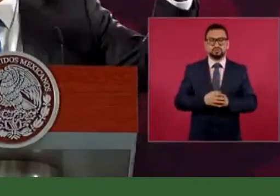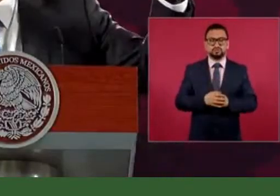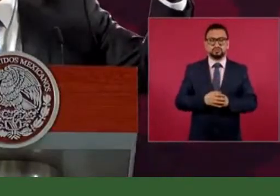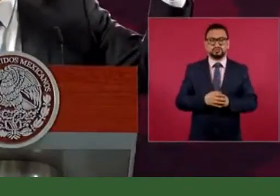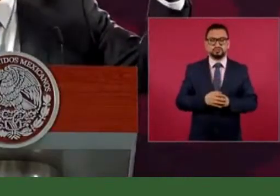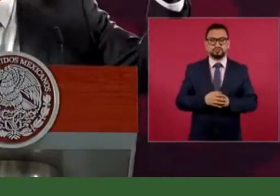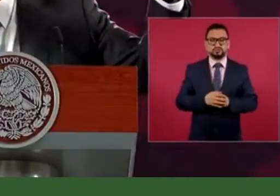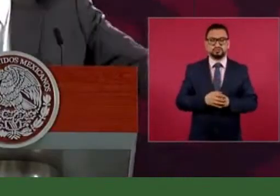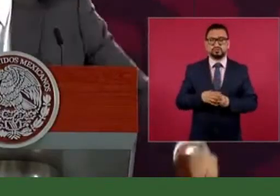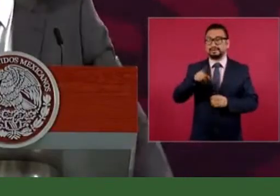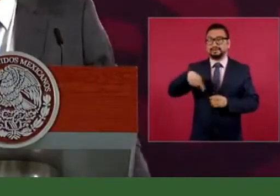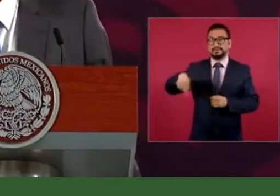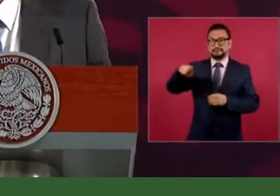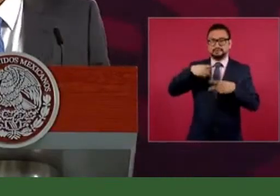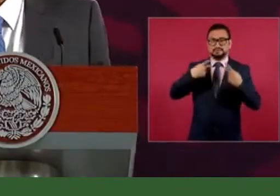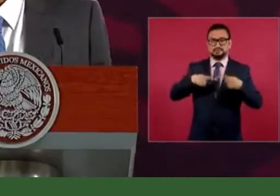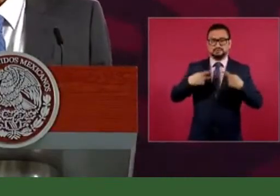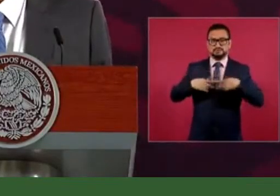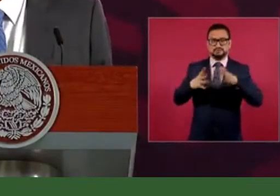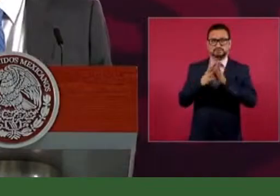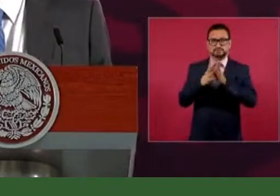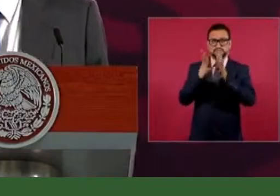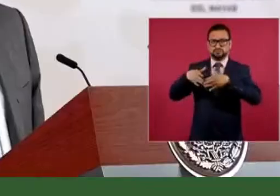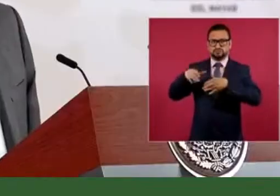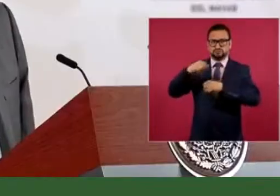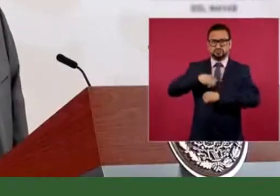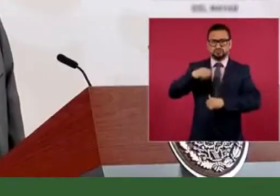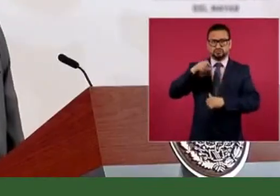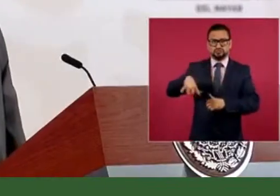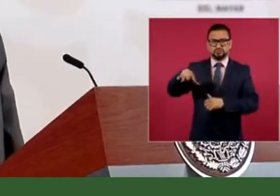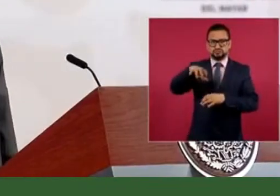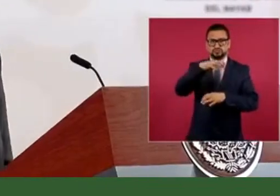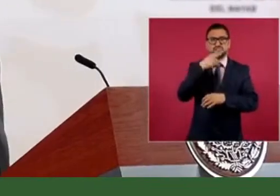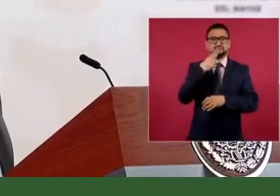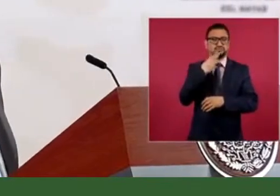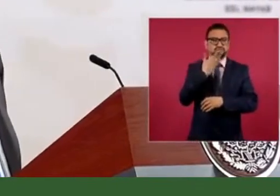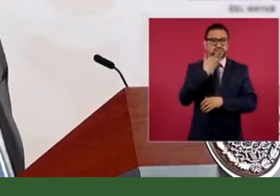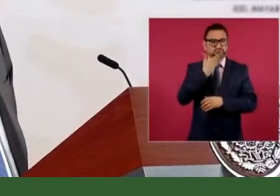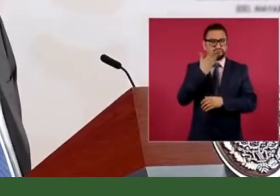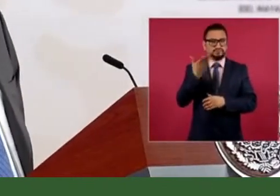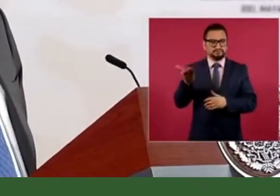con la participación de las autoridades de usos y costumbres,